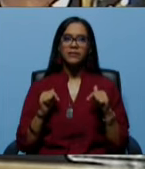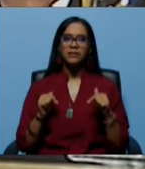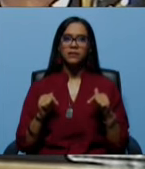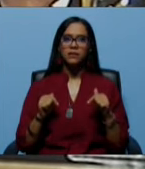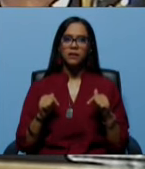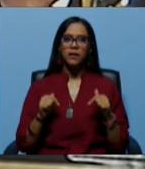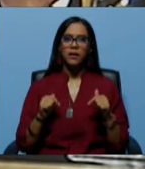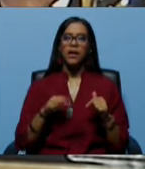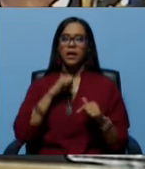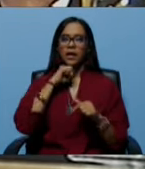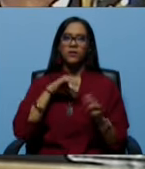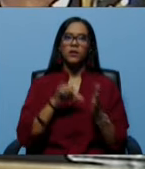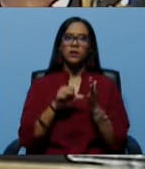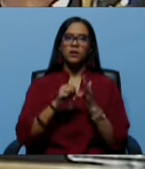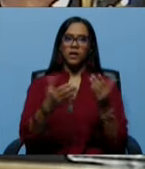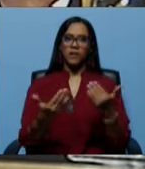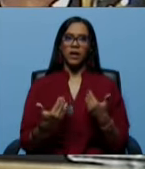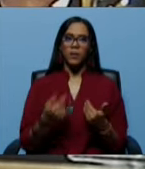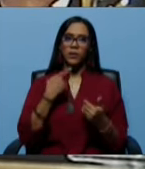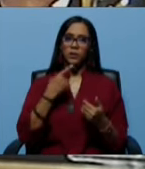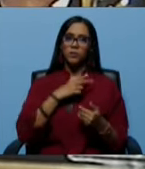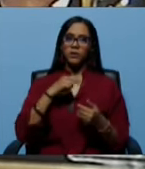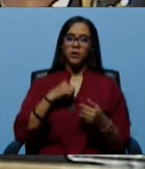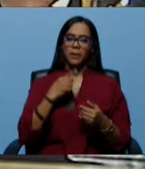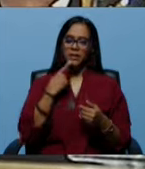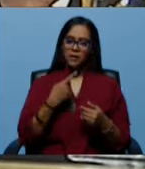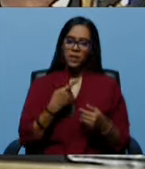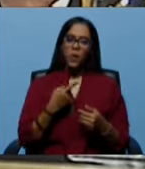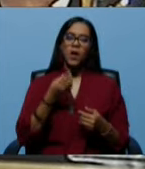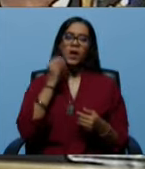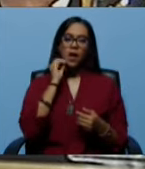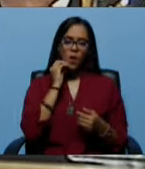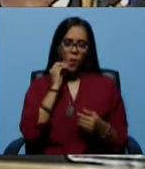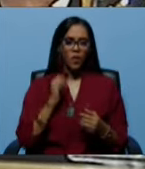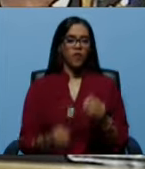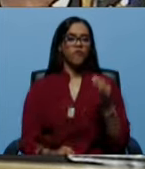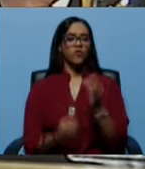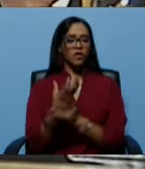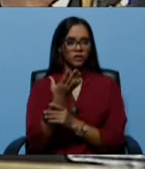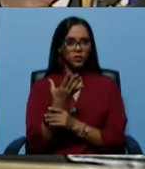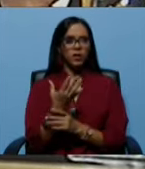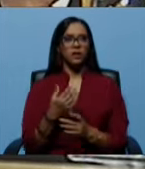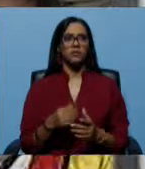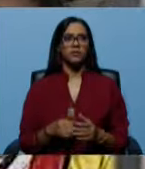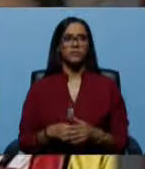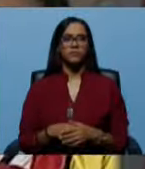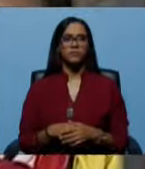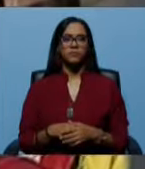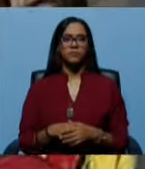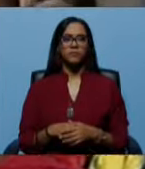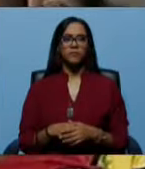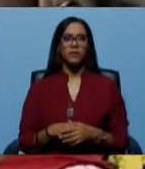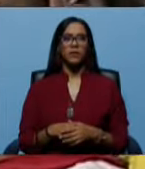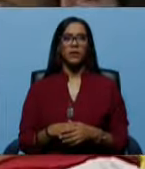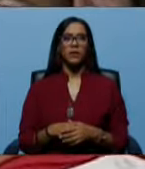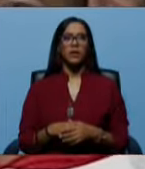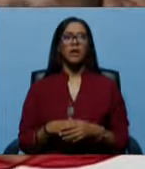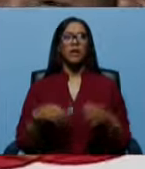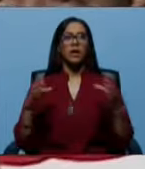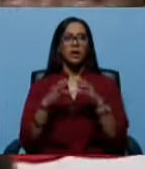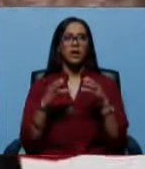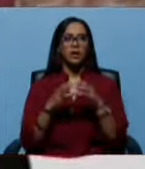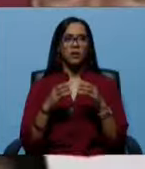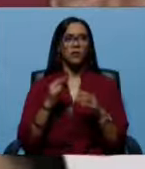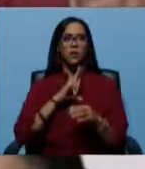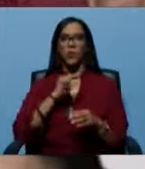dónde vienen. Por eso nosotros decimos que la generación fundacional y la generación precursora no